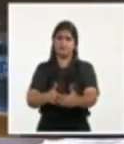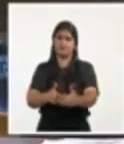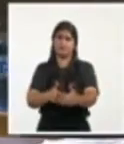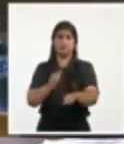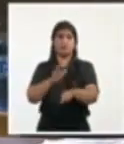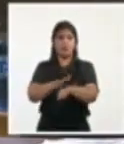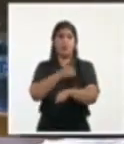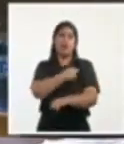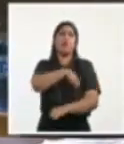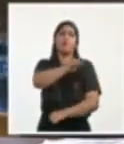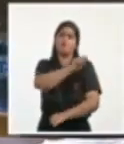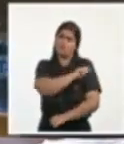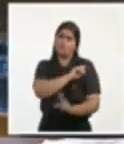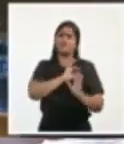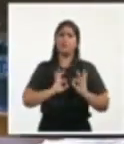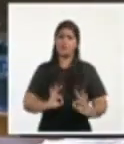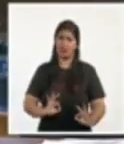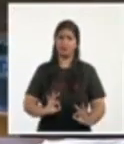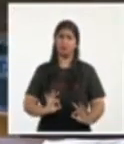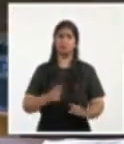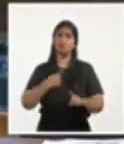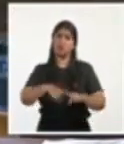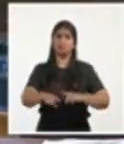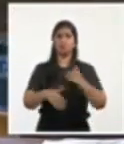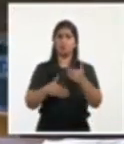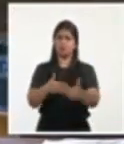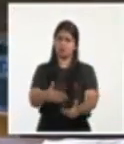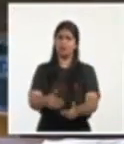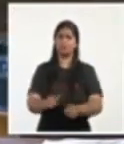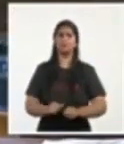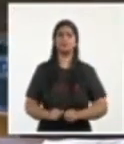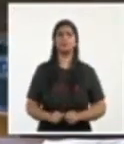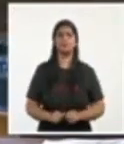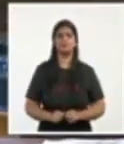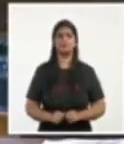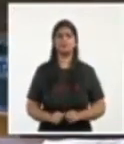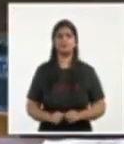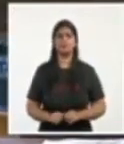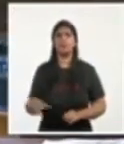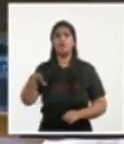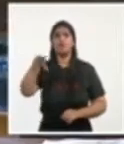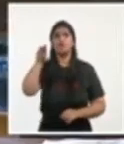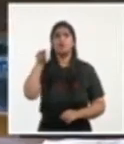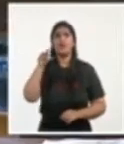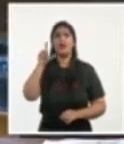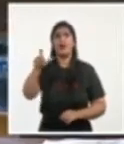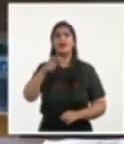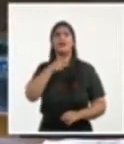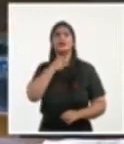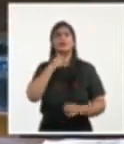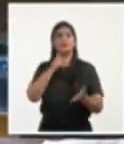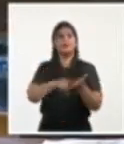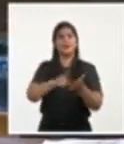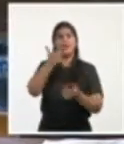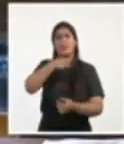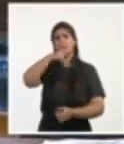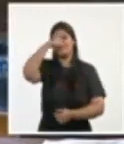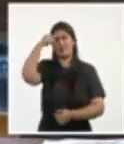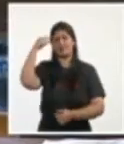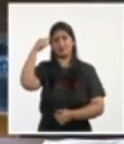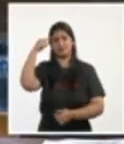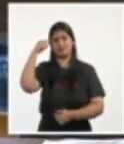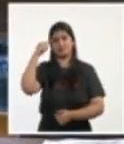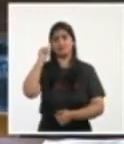y es un elemento importante que se ha sumado en la última etapa, es la aparición de nuevas variantes y patrones mutacionales internacionalmente